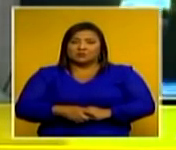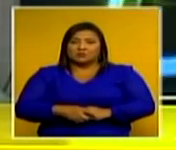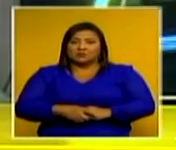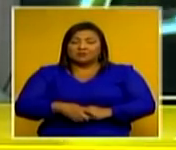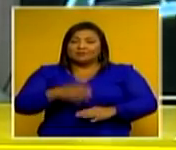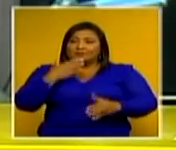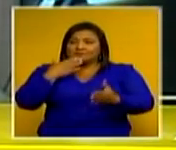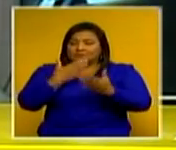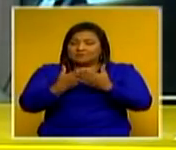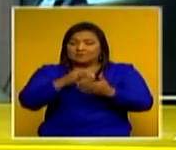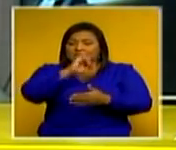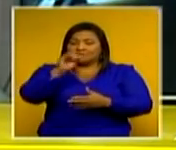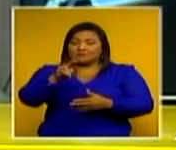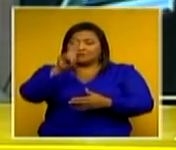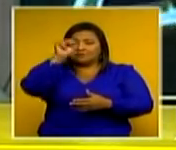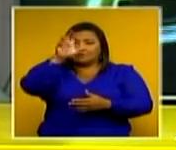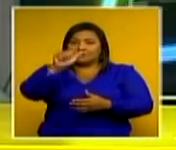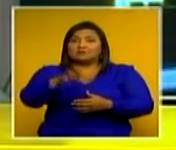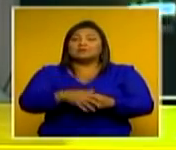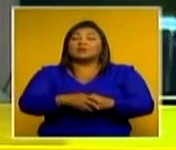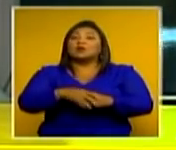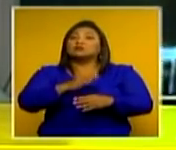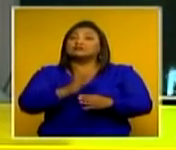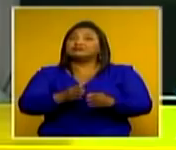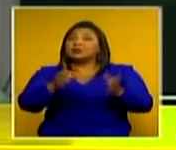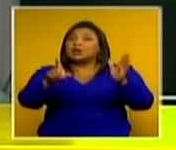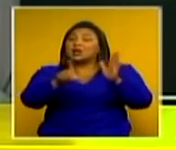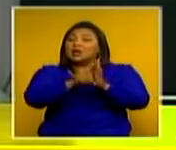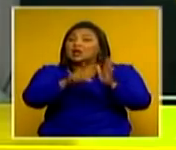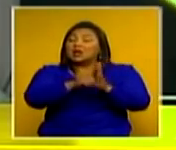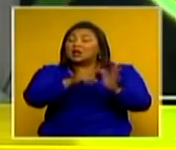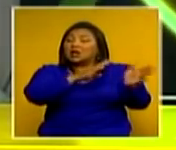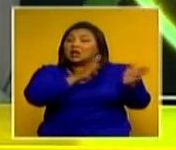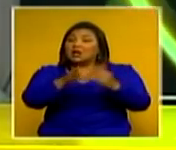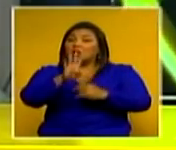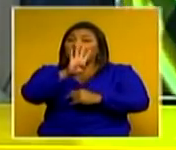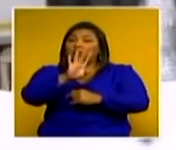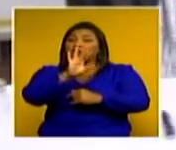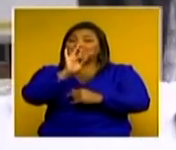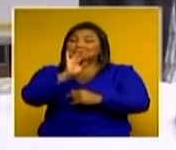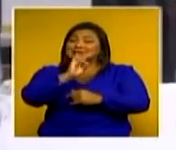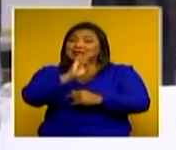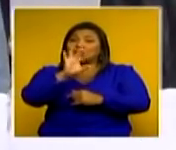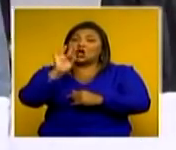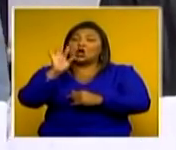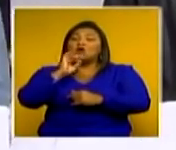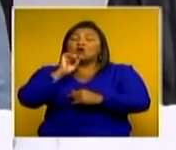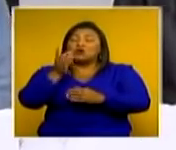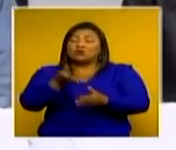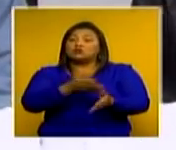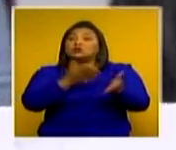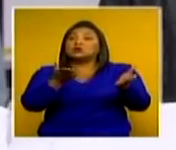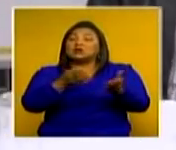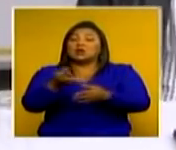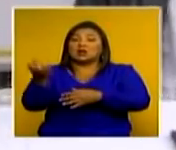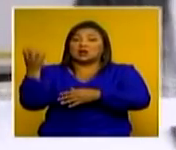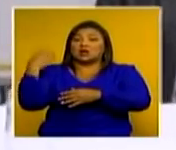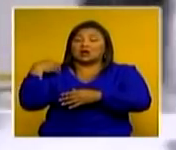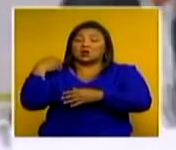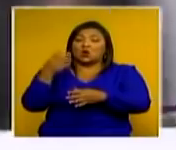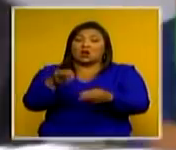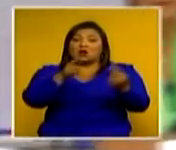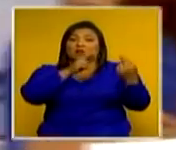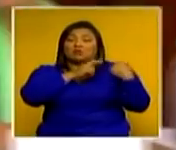graciasjuan carlos mediante el decreto ejecutivo 478 el presidente lenin moreno encargó a mariuxi gómez de torres